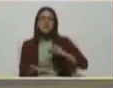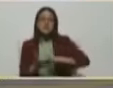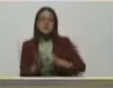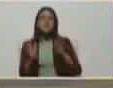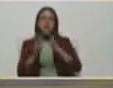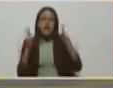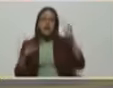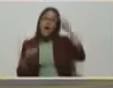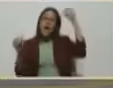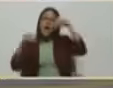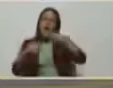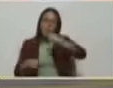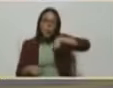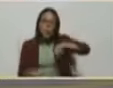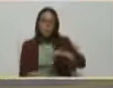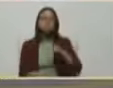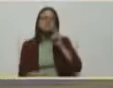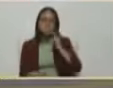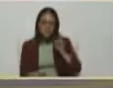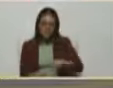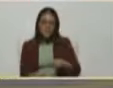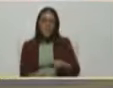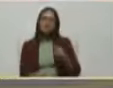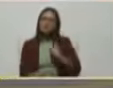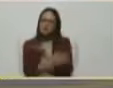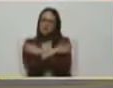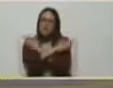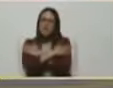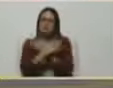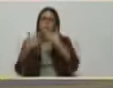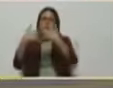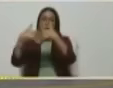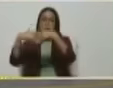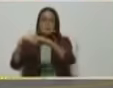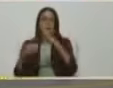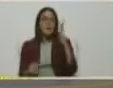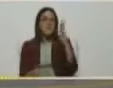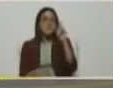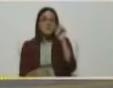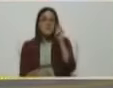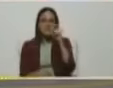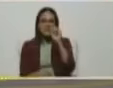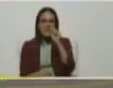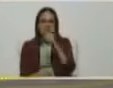también. Felicito a la empresa British Petroleum